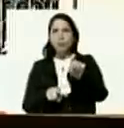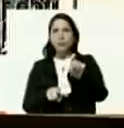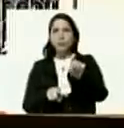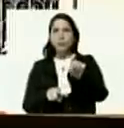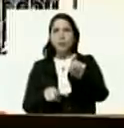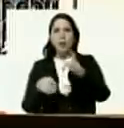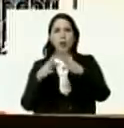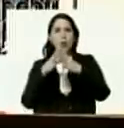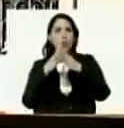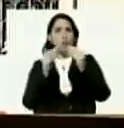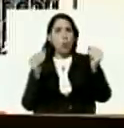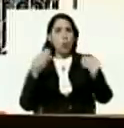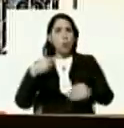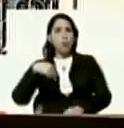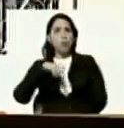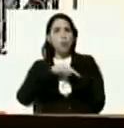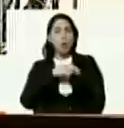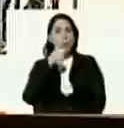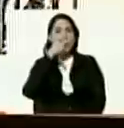a todo nuestro pueblo,